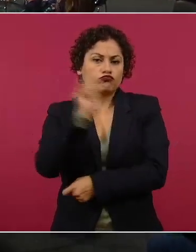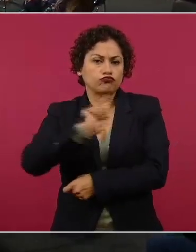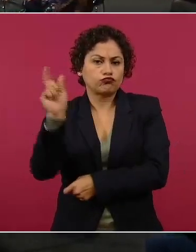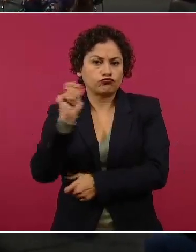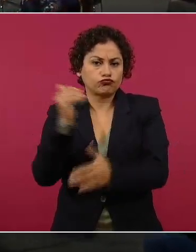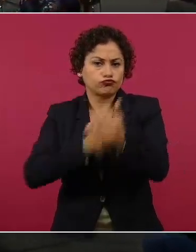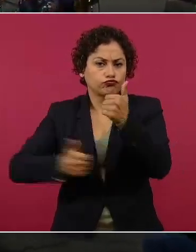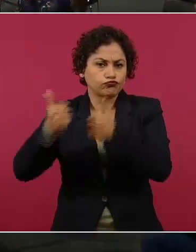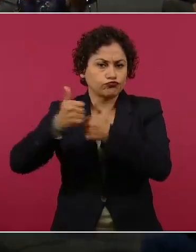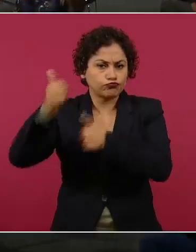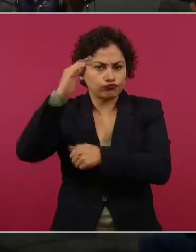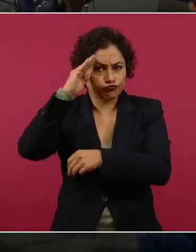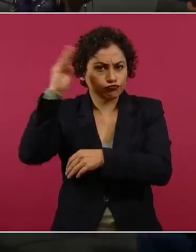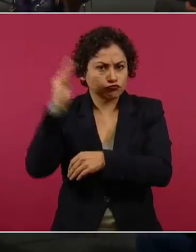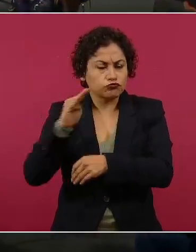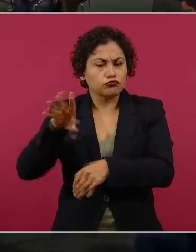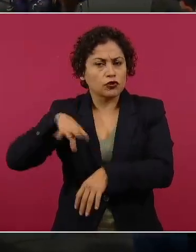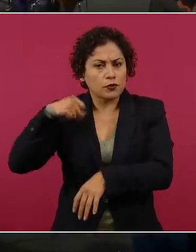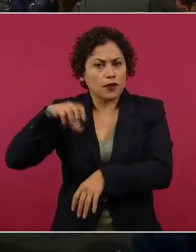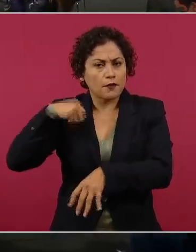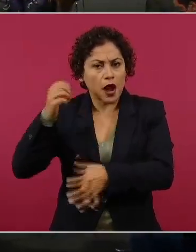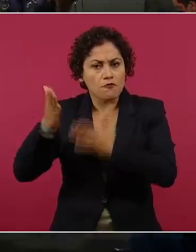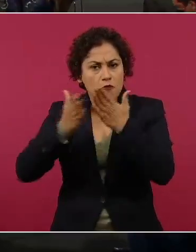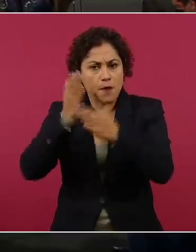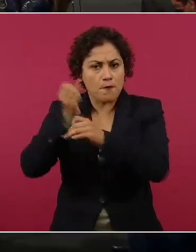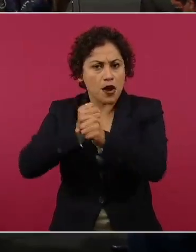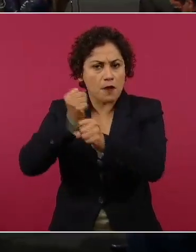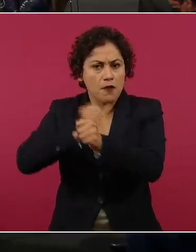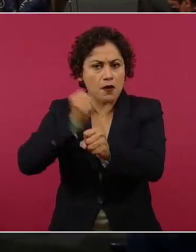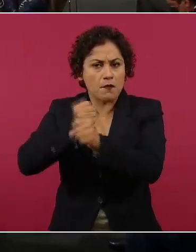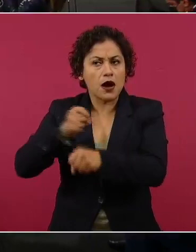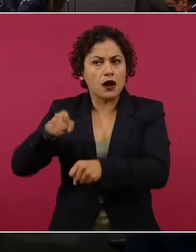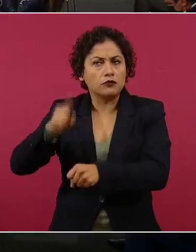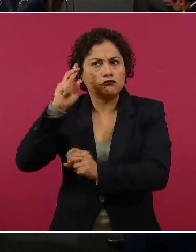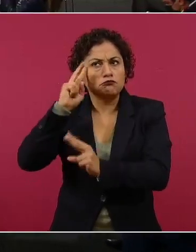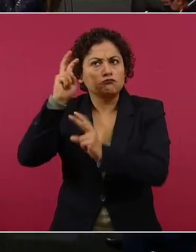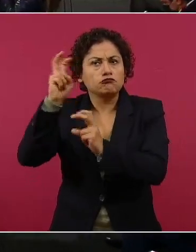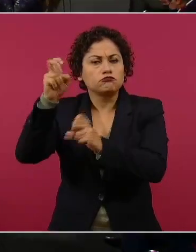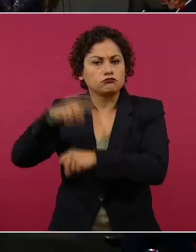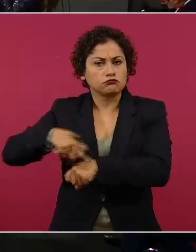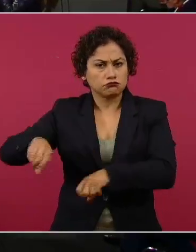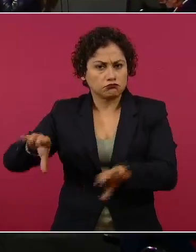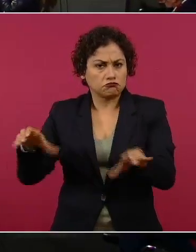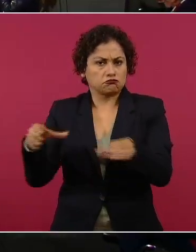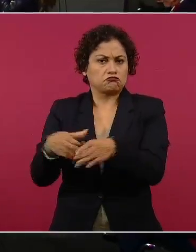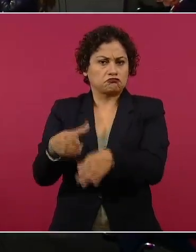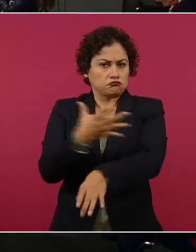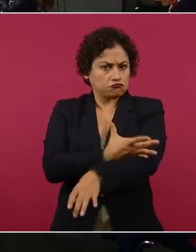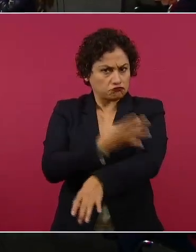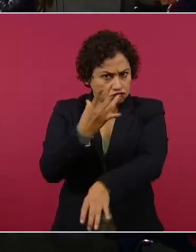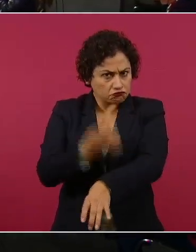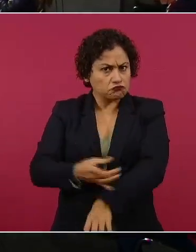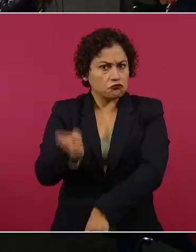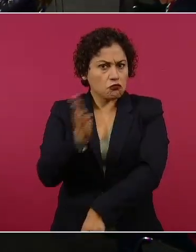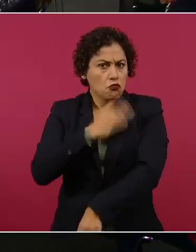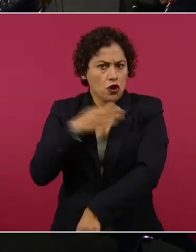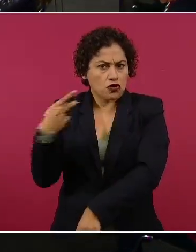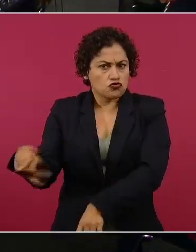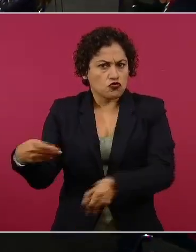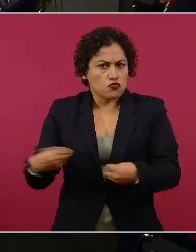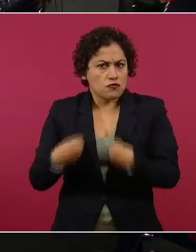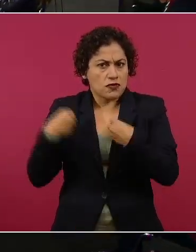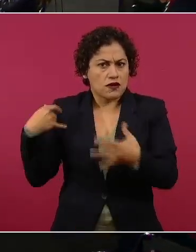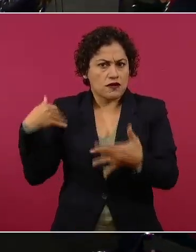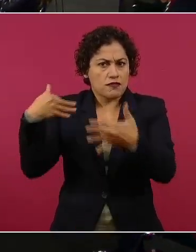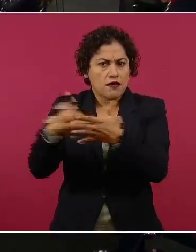posgrados logrados con esfuerzo, trabajo e ilusiones, son el ejemplo de personas honradas y buenas en todos los aspectos de su vida, pero no